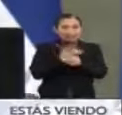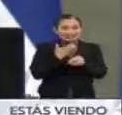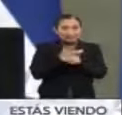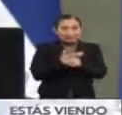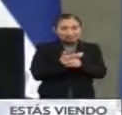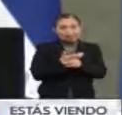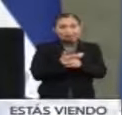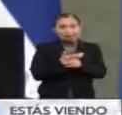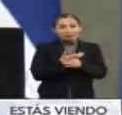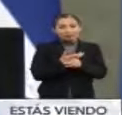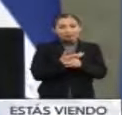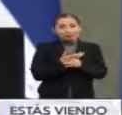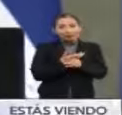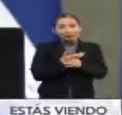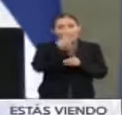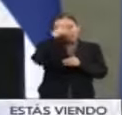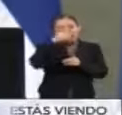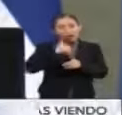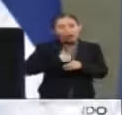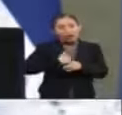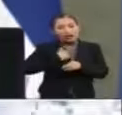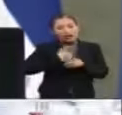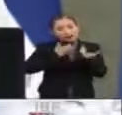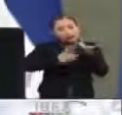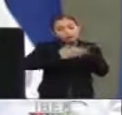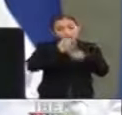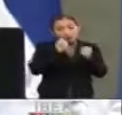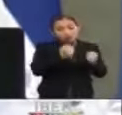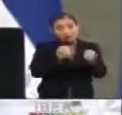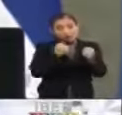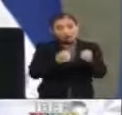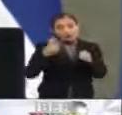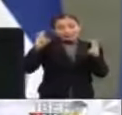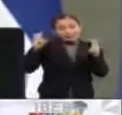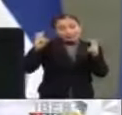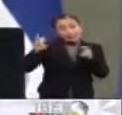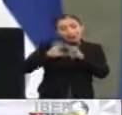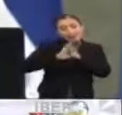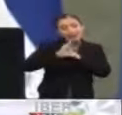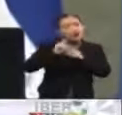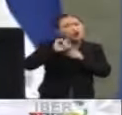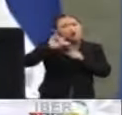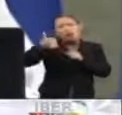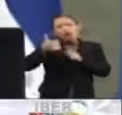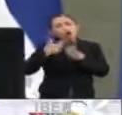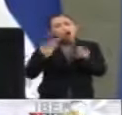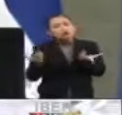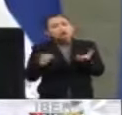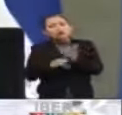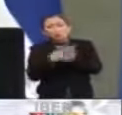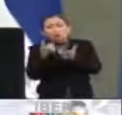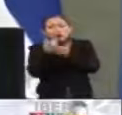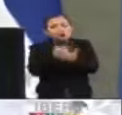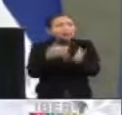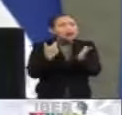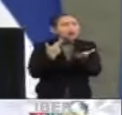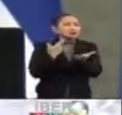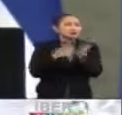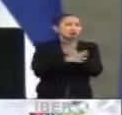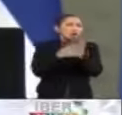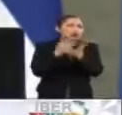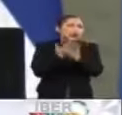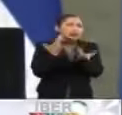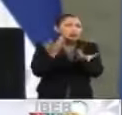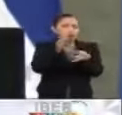Unidos, México y Canadá, también muy fuertemente el asunto de los inmigrantes. ¿Qué otros instrumentos de cooperación